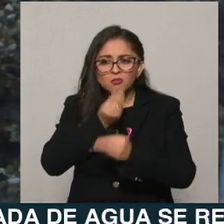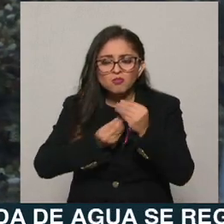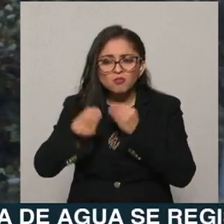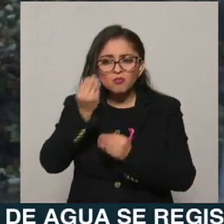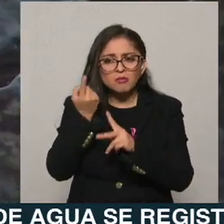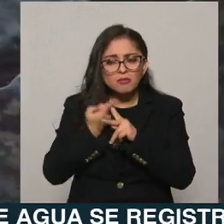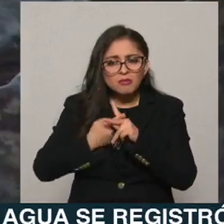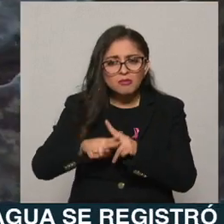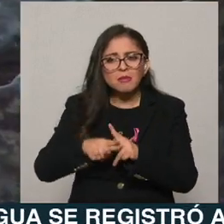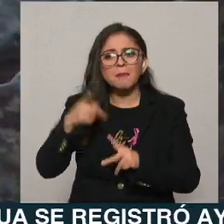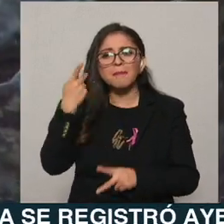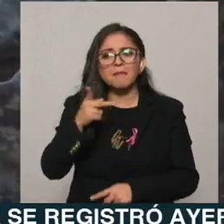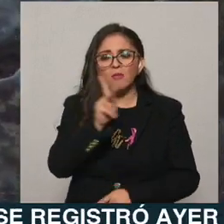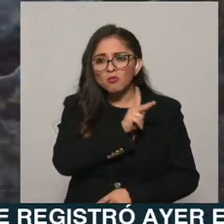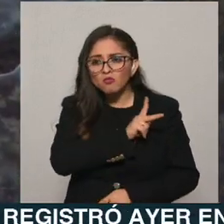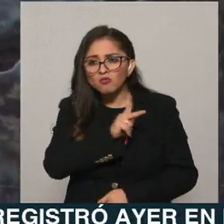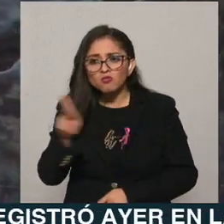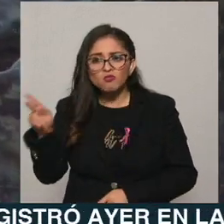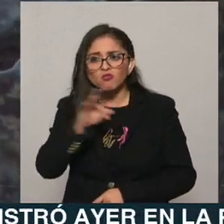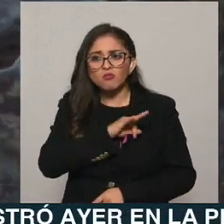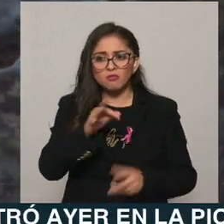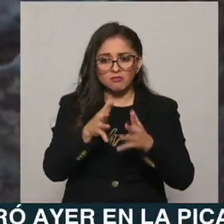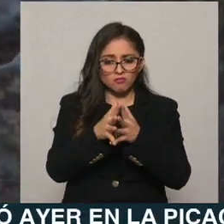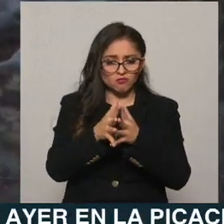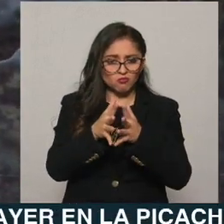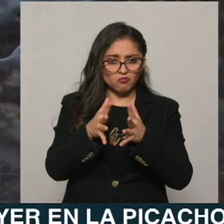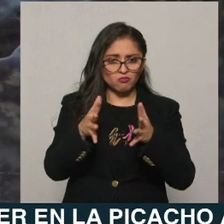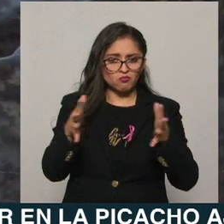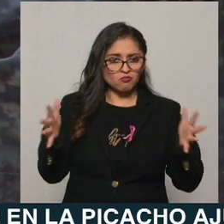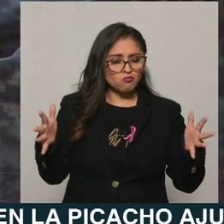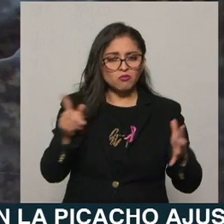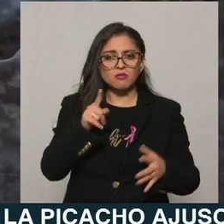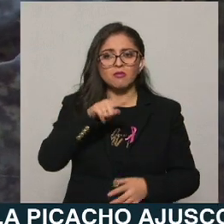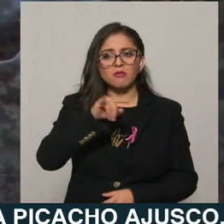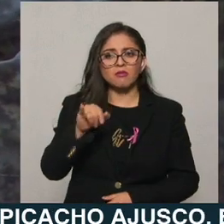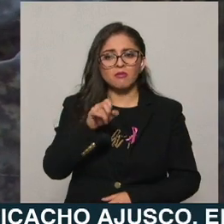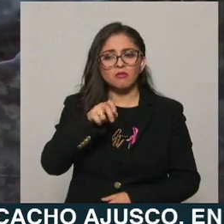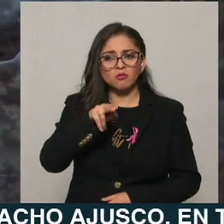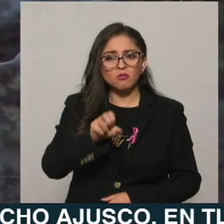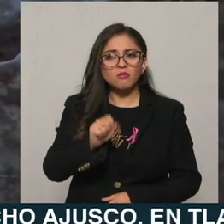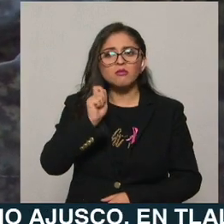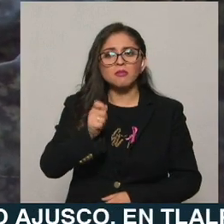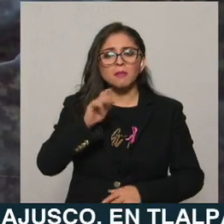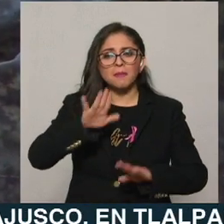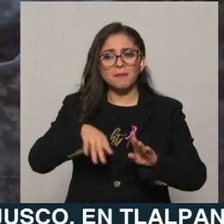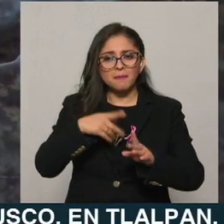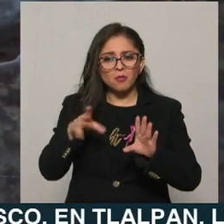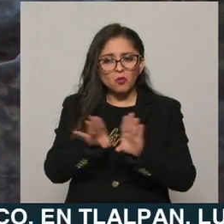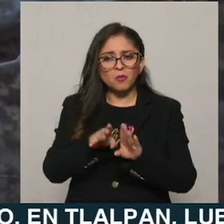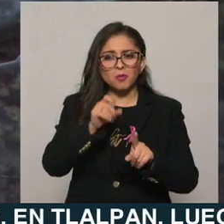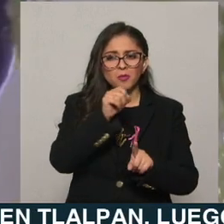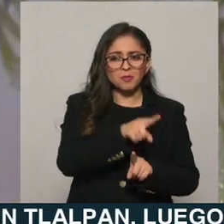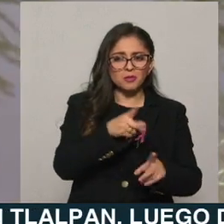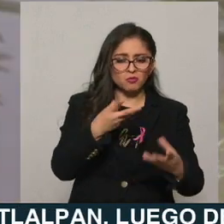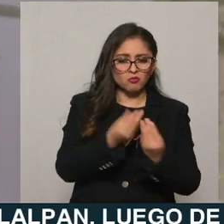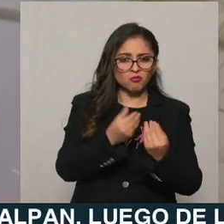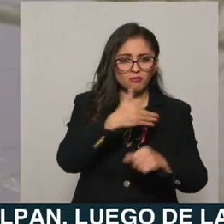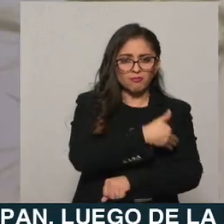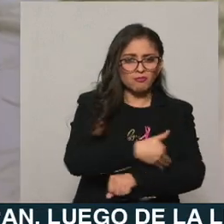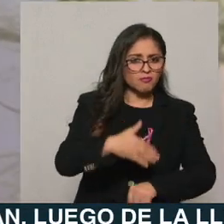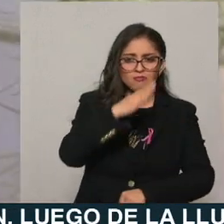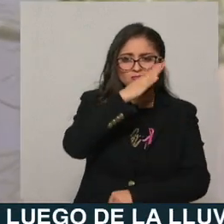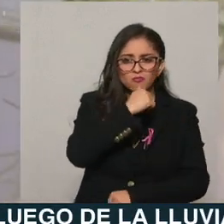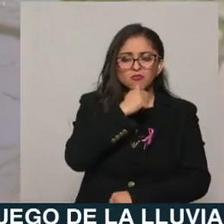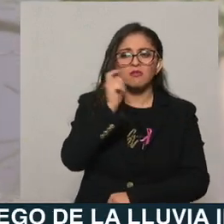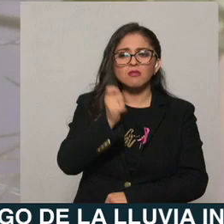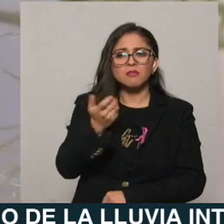Sin embargo, no todas logran llegar a una edad adulta. Jesús evita que la reproducción se lleve a cabo entre la misma familia, por lo que